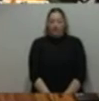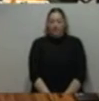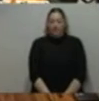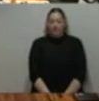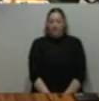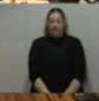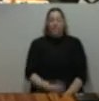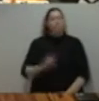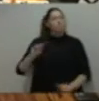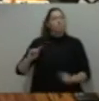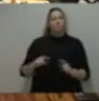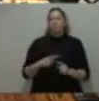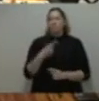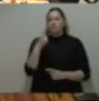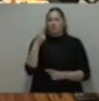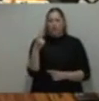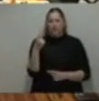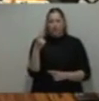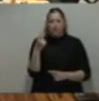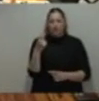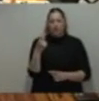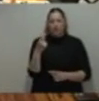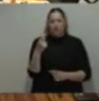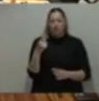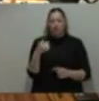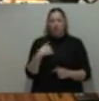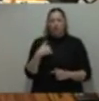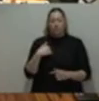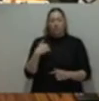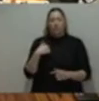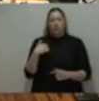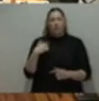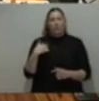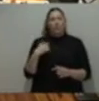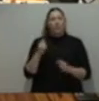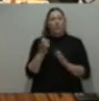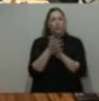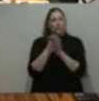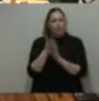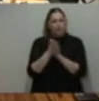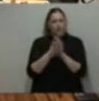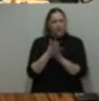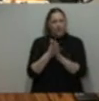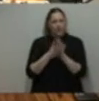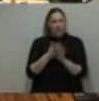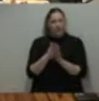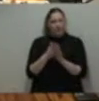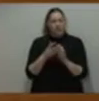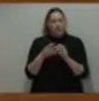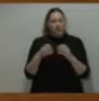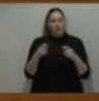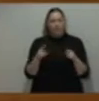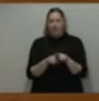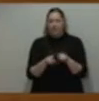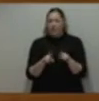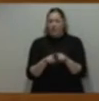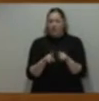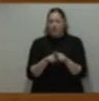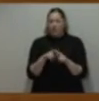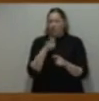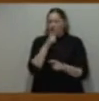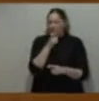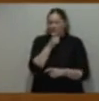En primer lugar, me veo en la obligación de comenzar mi intervención lamentando el chascarrillo sexista que